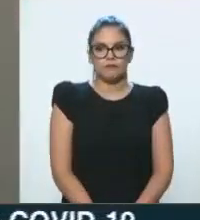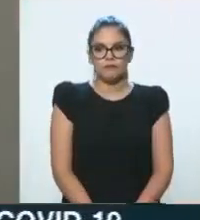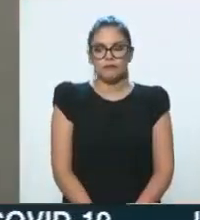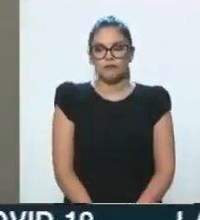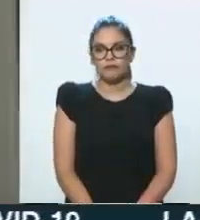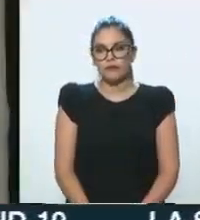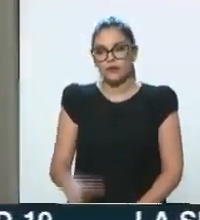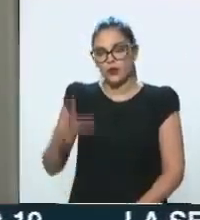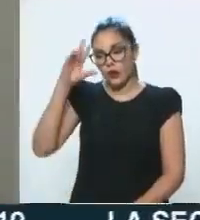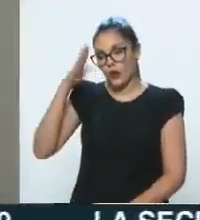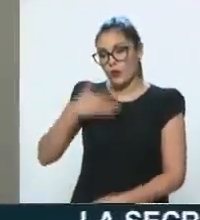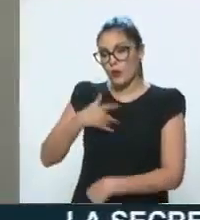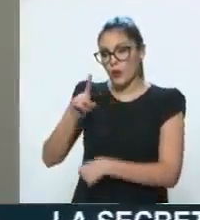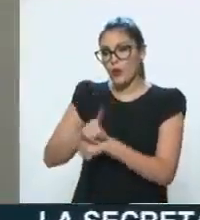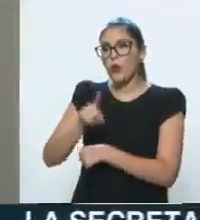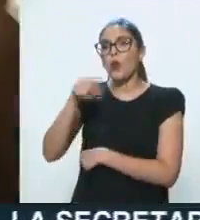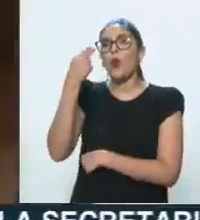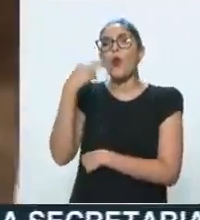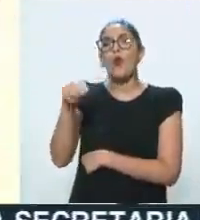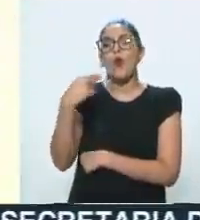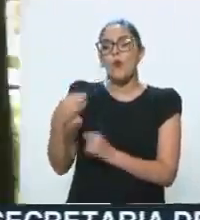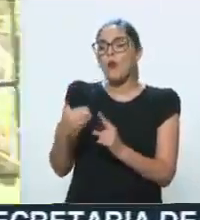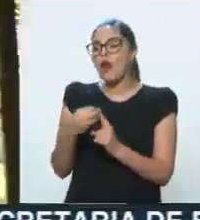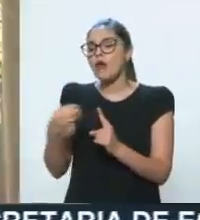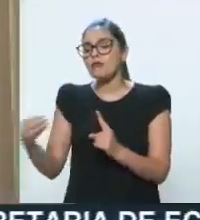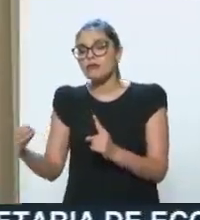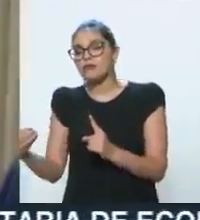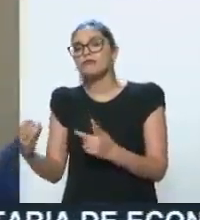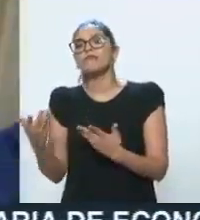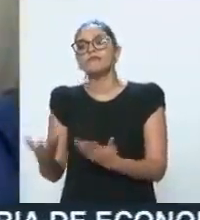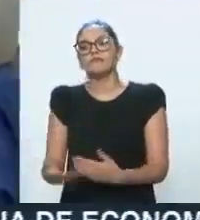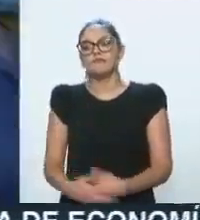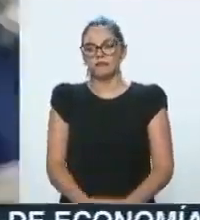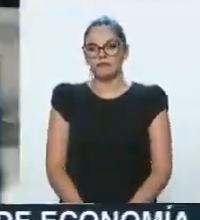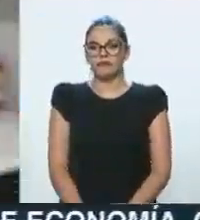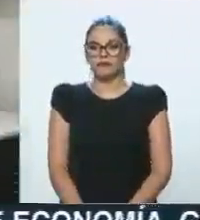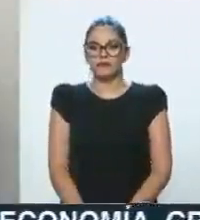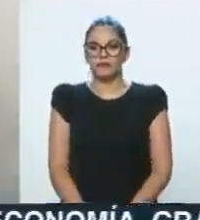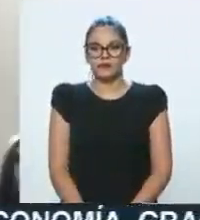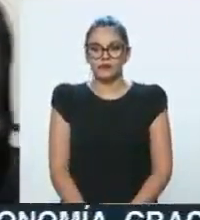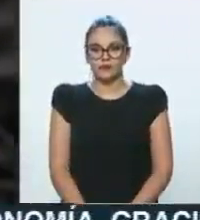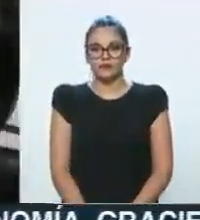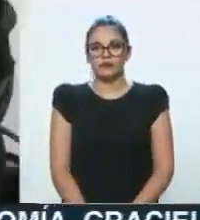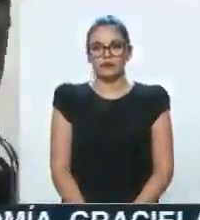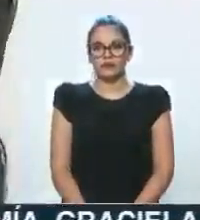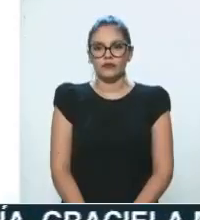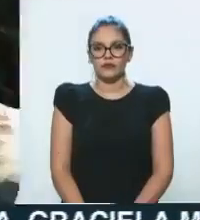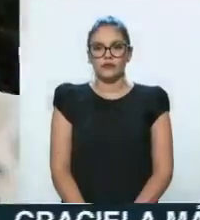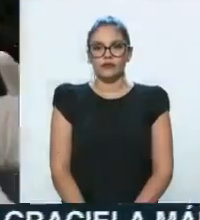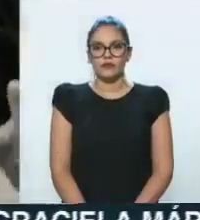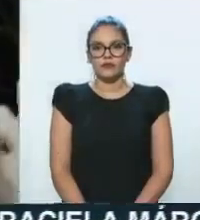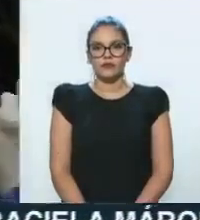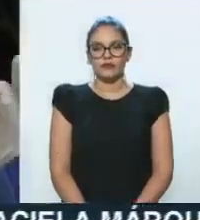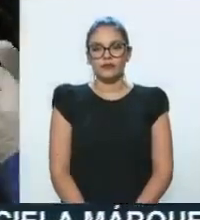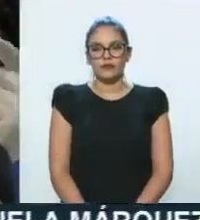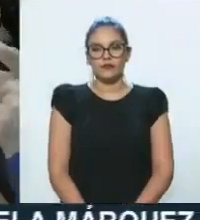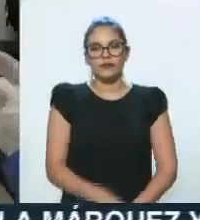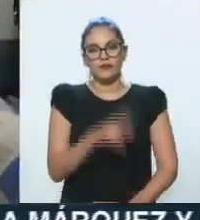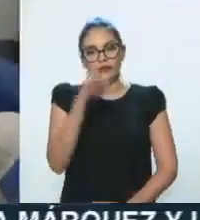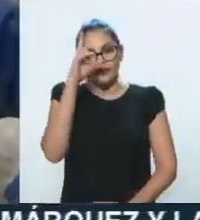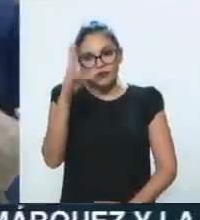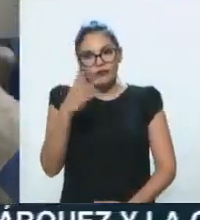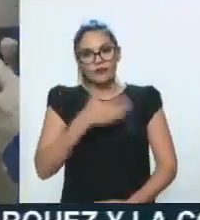día. Hola, buenos días. ¿Cuál es su nombre completo? José Cruz Arellano Moctezuma. José, toma asiento, claro, por favorcito. Hola, buen